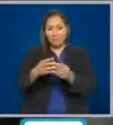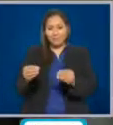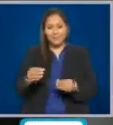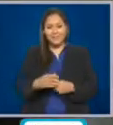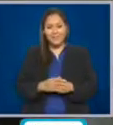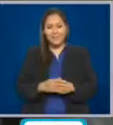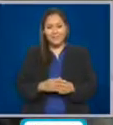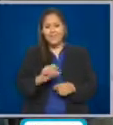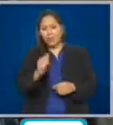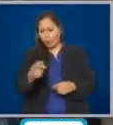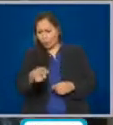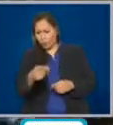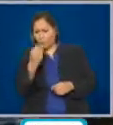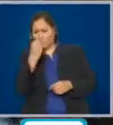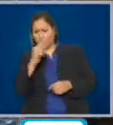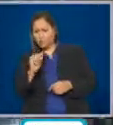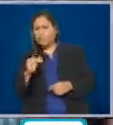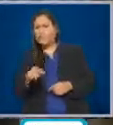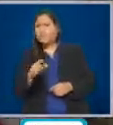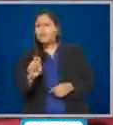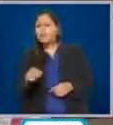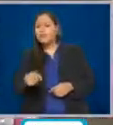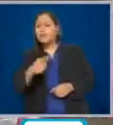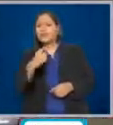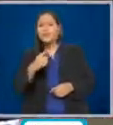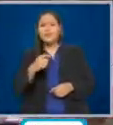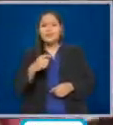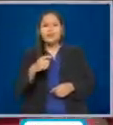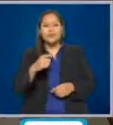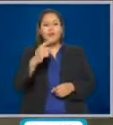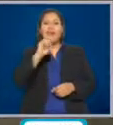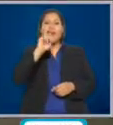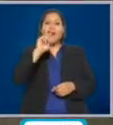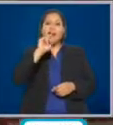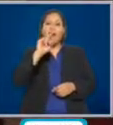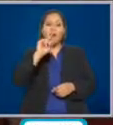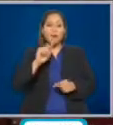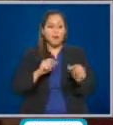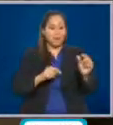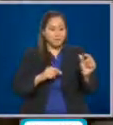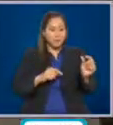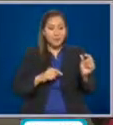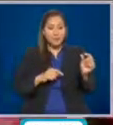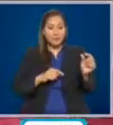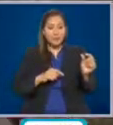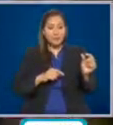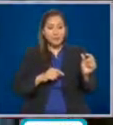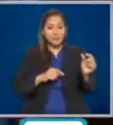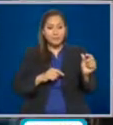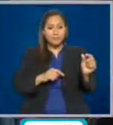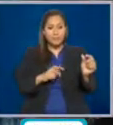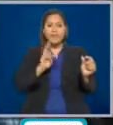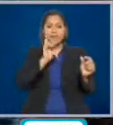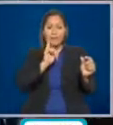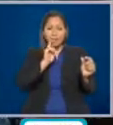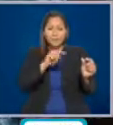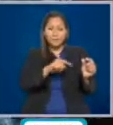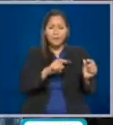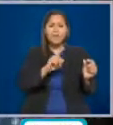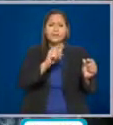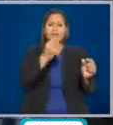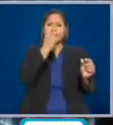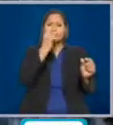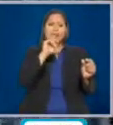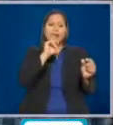probar otro. A ver, ¿este de cuál es, maestro? De guayaba. De guayaba. De guayaba. A ver, deje probar el de